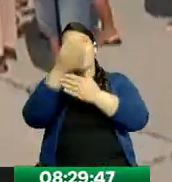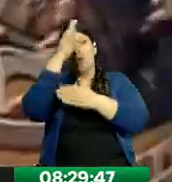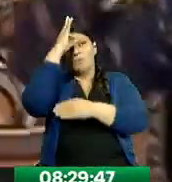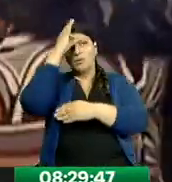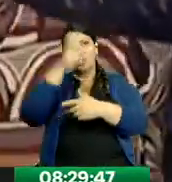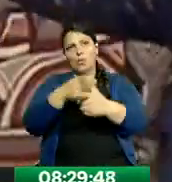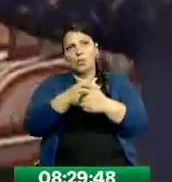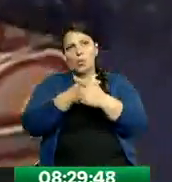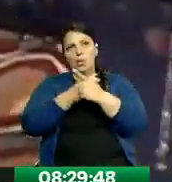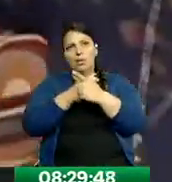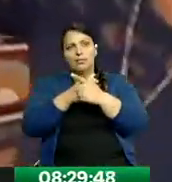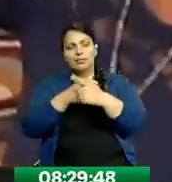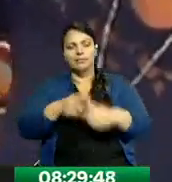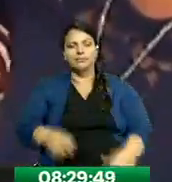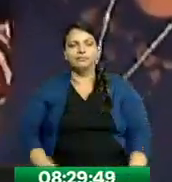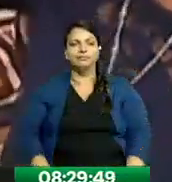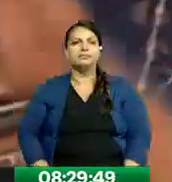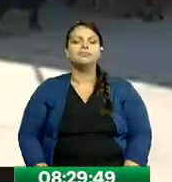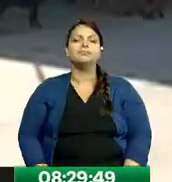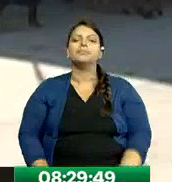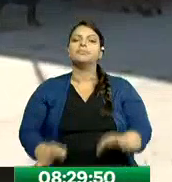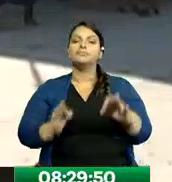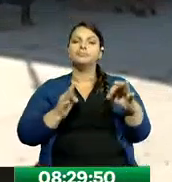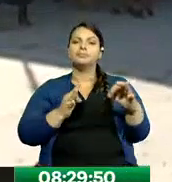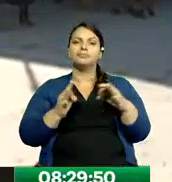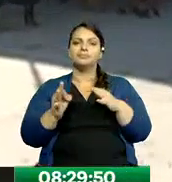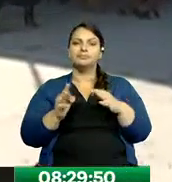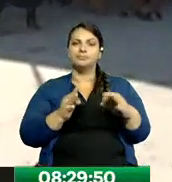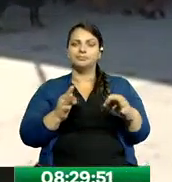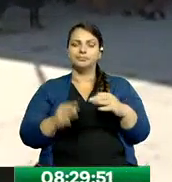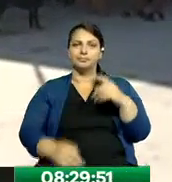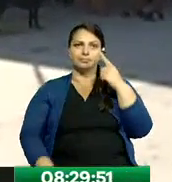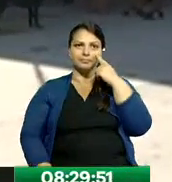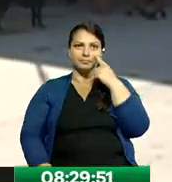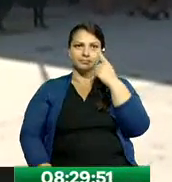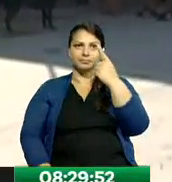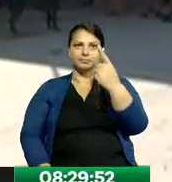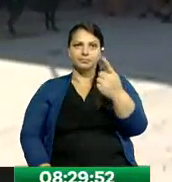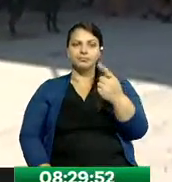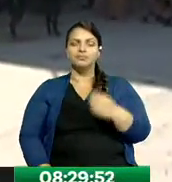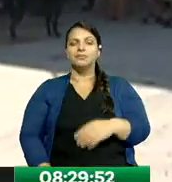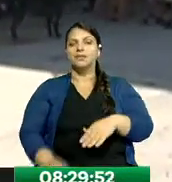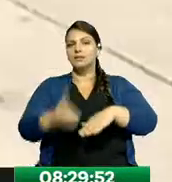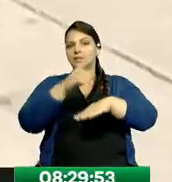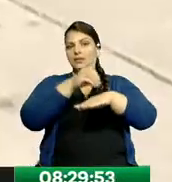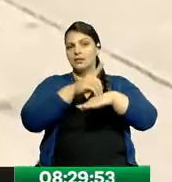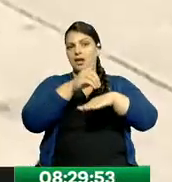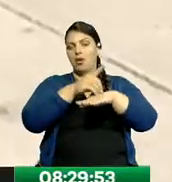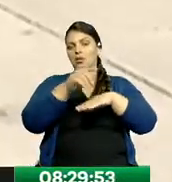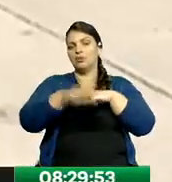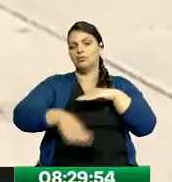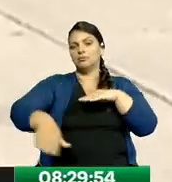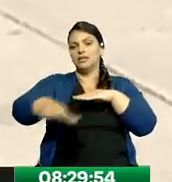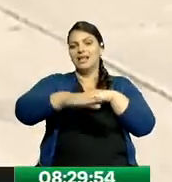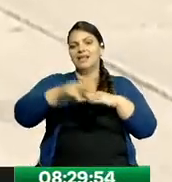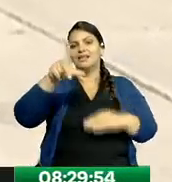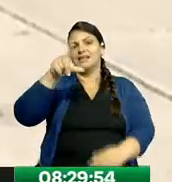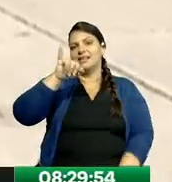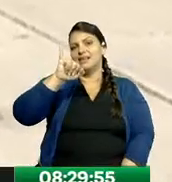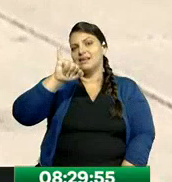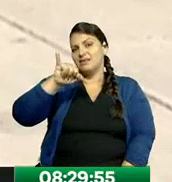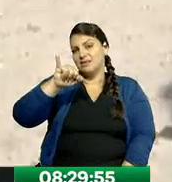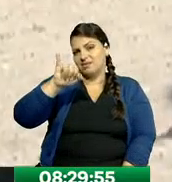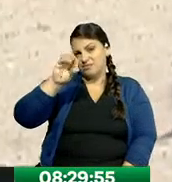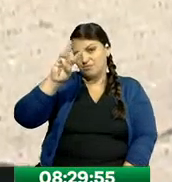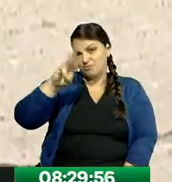Indignados, se instalaron en los exteriores de la UPC del sector El Limonar, en Daule, provincia de Guayas, porque hace